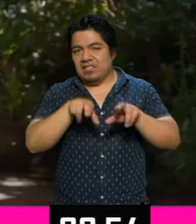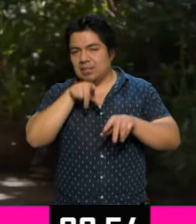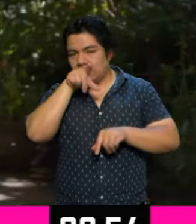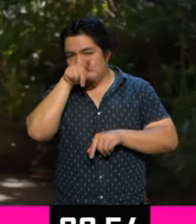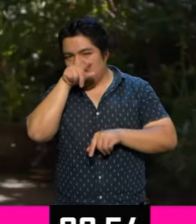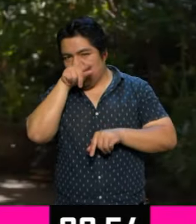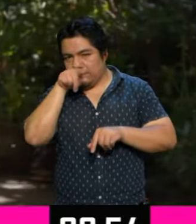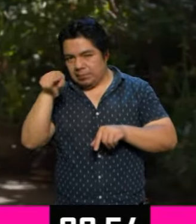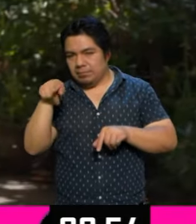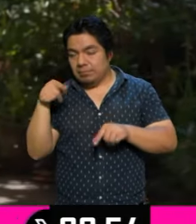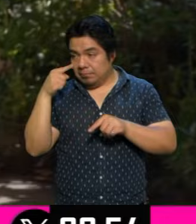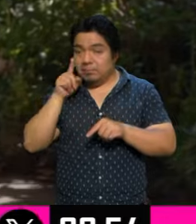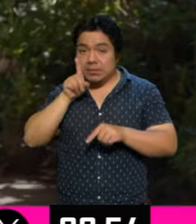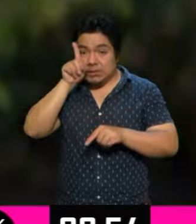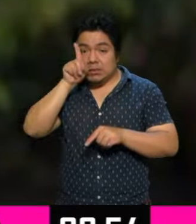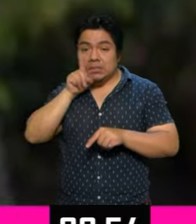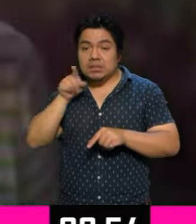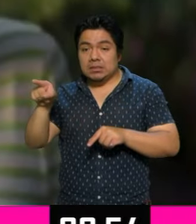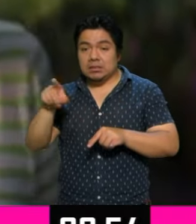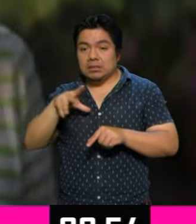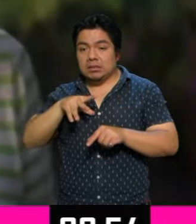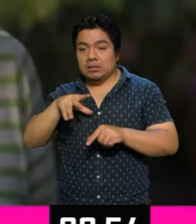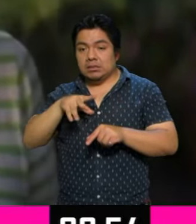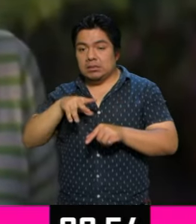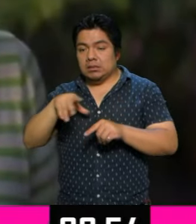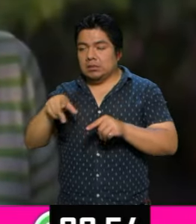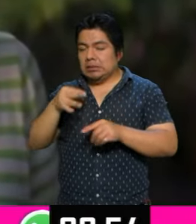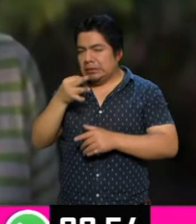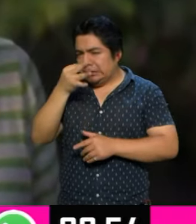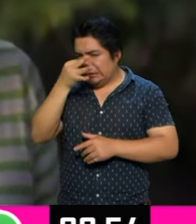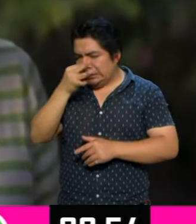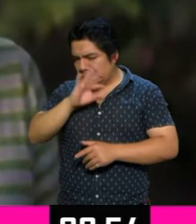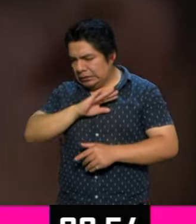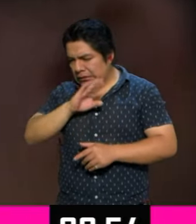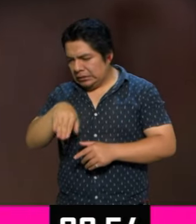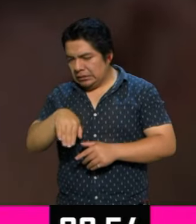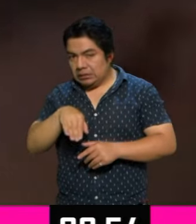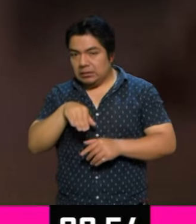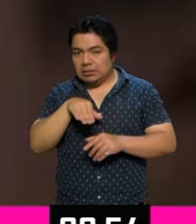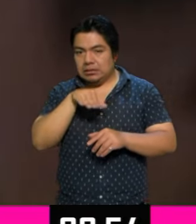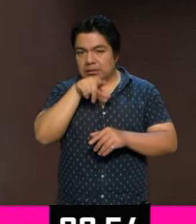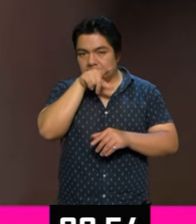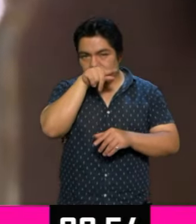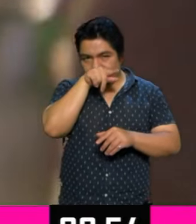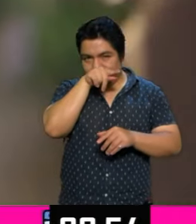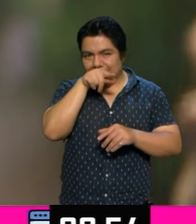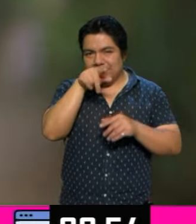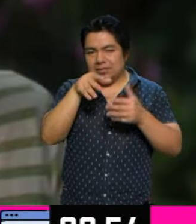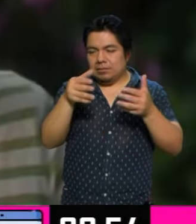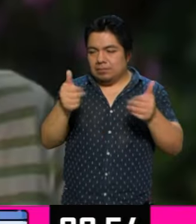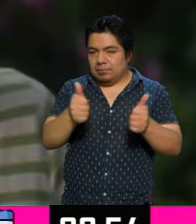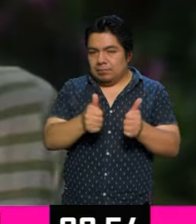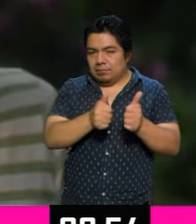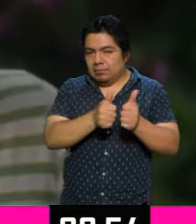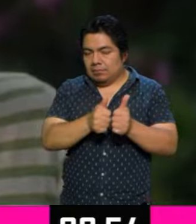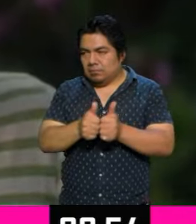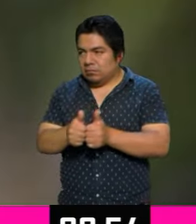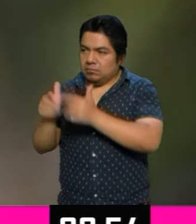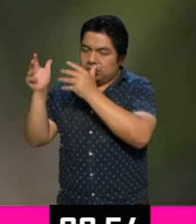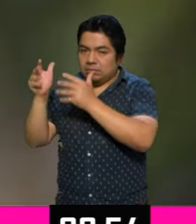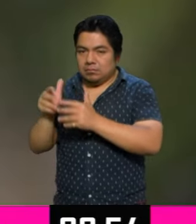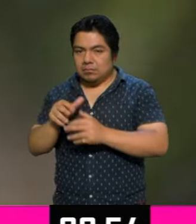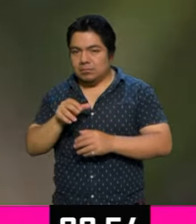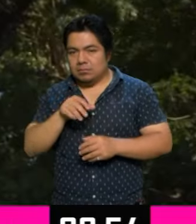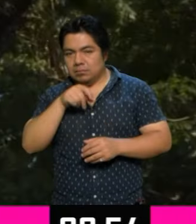viendo ahí en pantalla. Ella tiene un padecimiento, está a punto de morir y el ave tiene que llegar pues a llevársela, ¿no? Y además es un perico potosino.